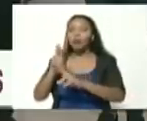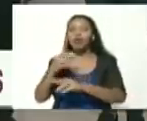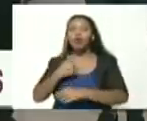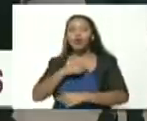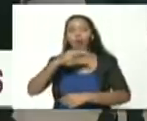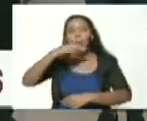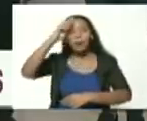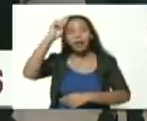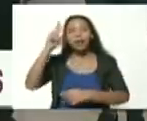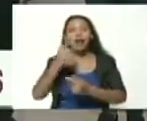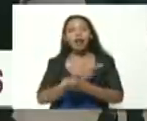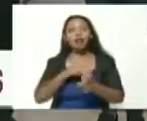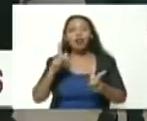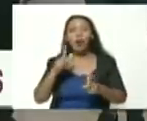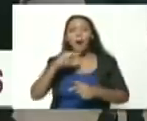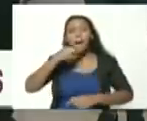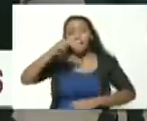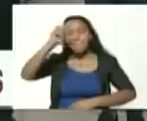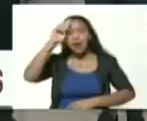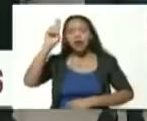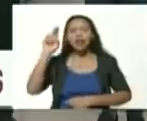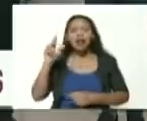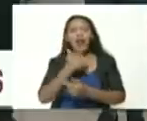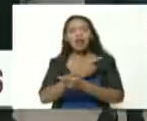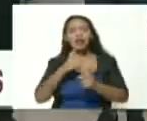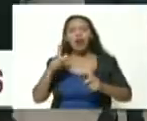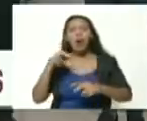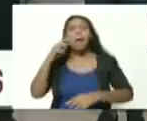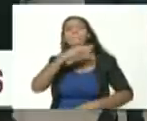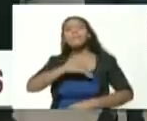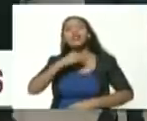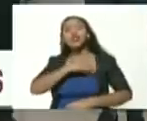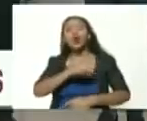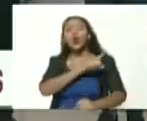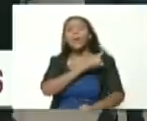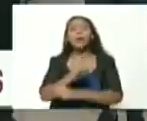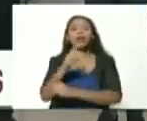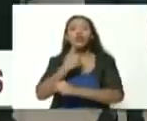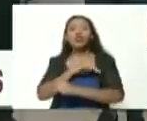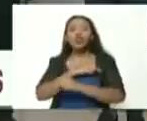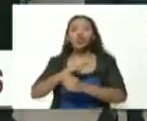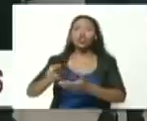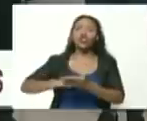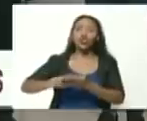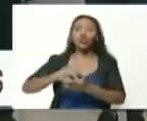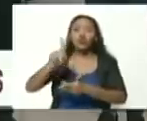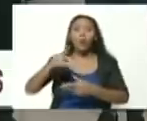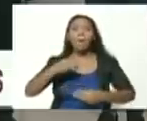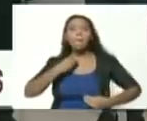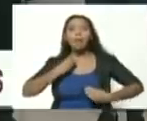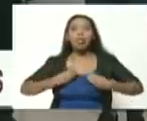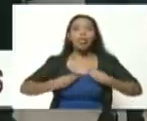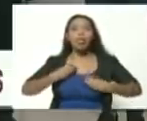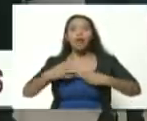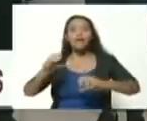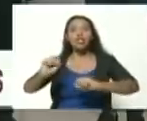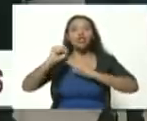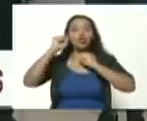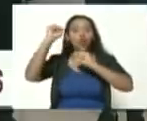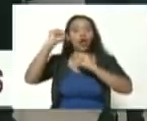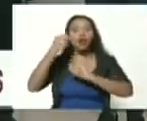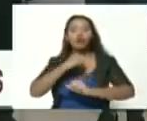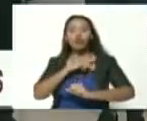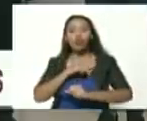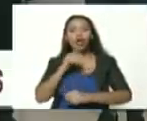Padre Libertador, Padre Libertador, misión cumplida, estamos resolviendo tus angustias victoriosamente como